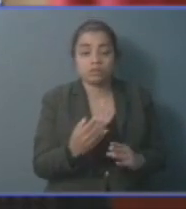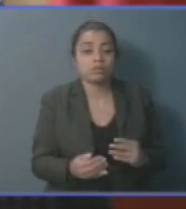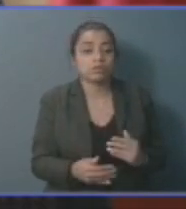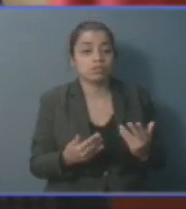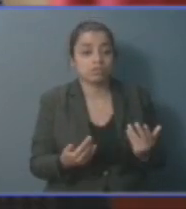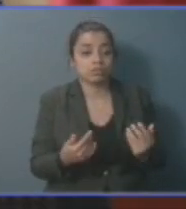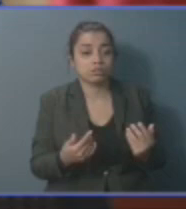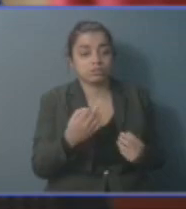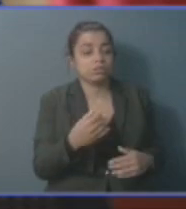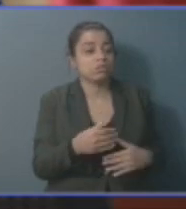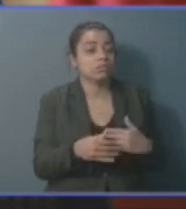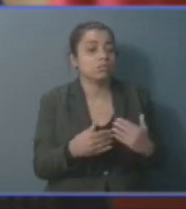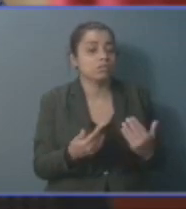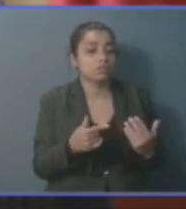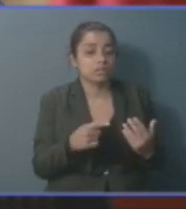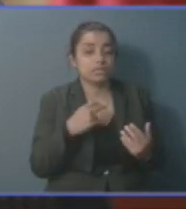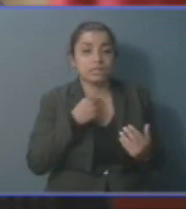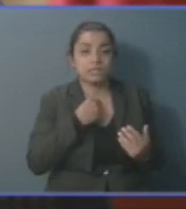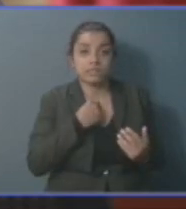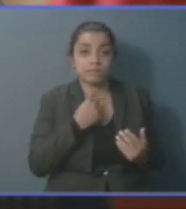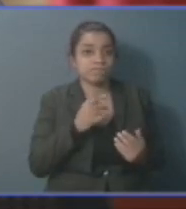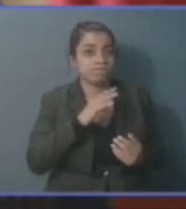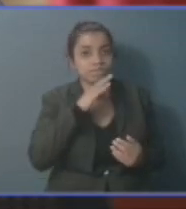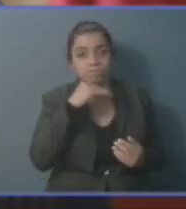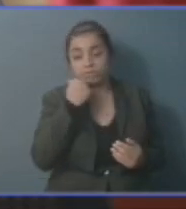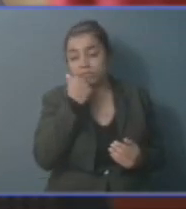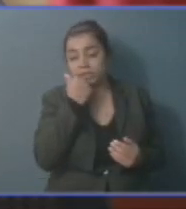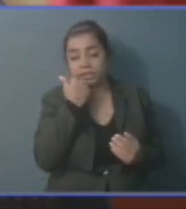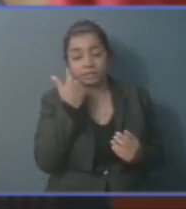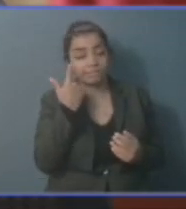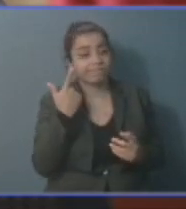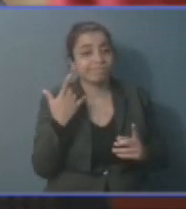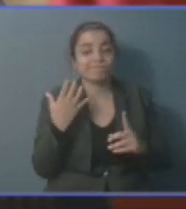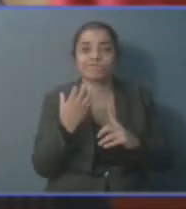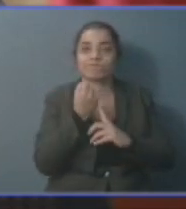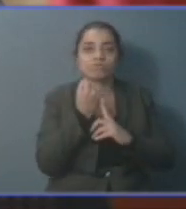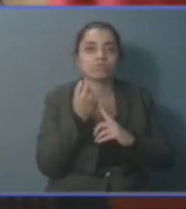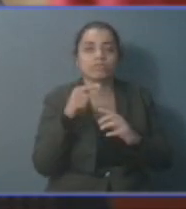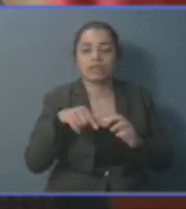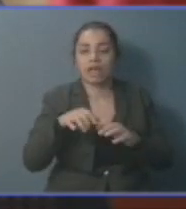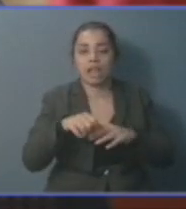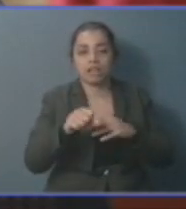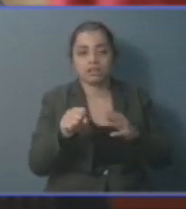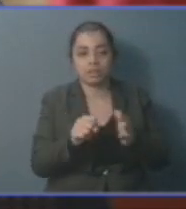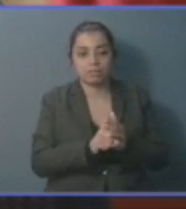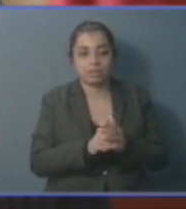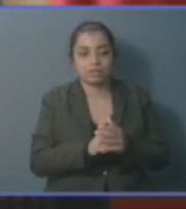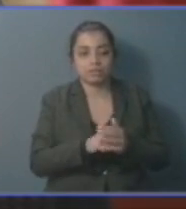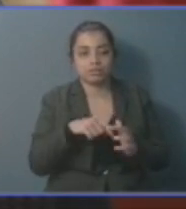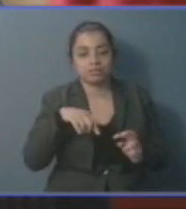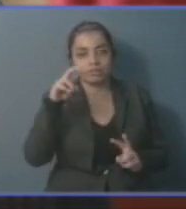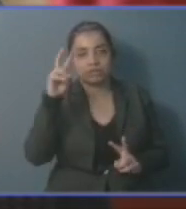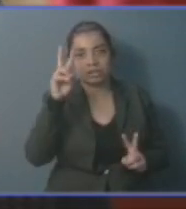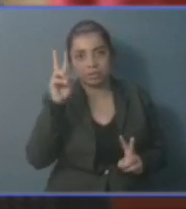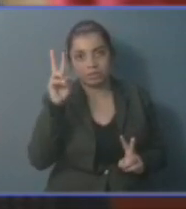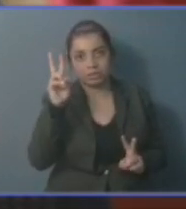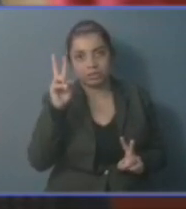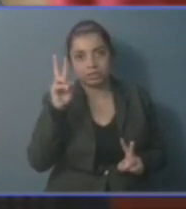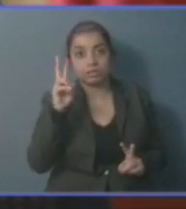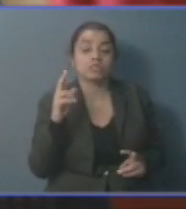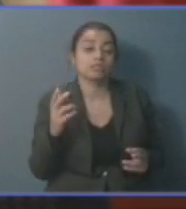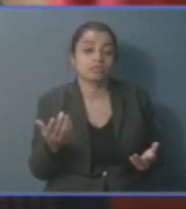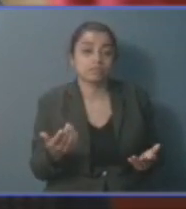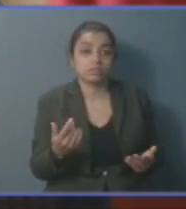el reto que supone esta terrible pandemia. Dado en el Salón Azul del Palacio Legislativo San Salvador a